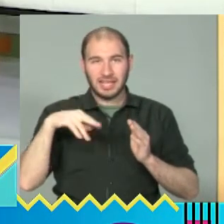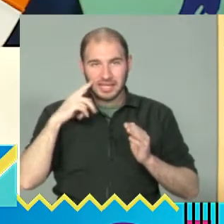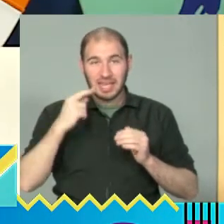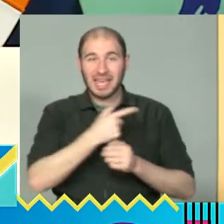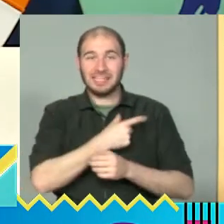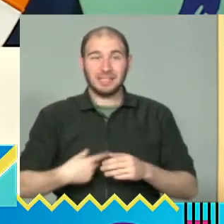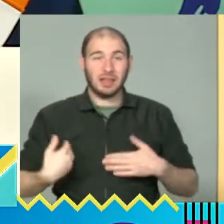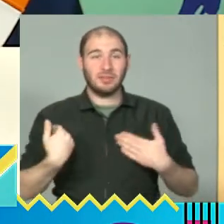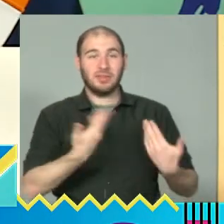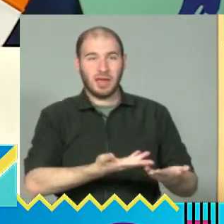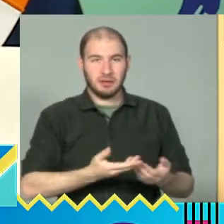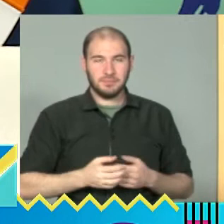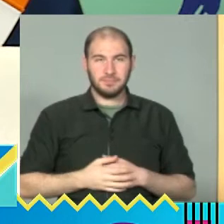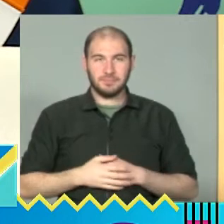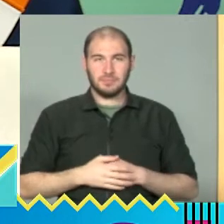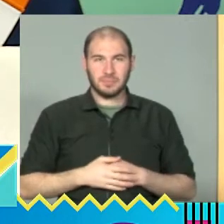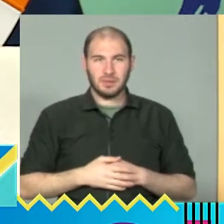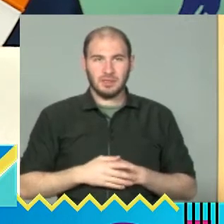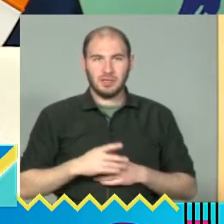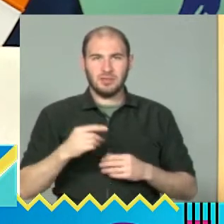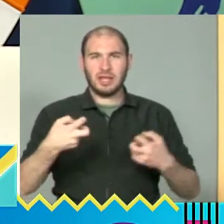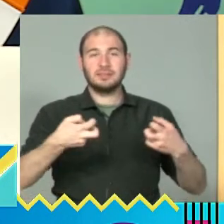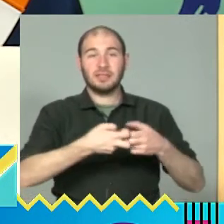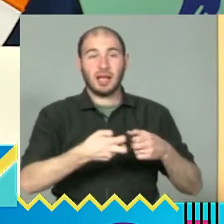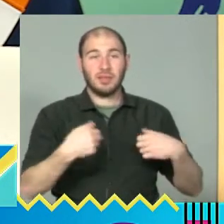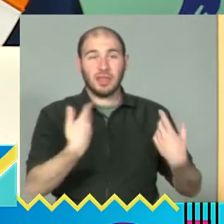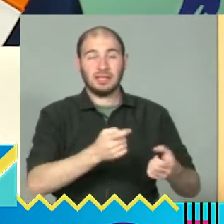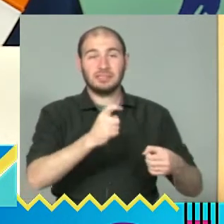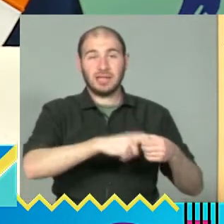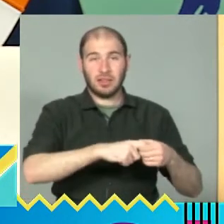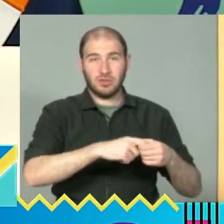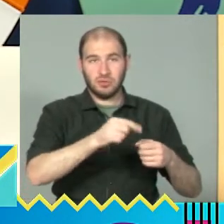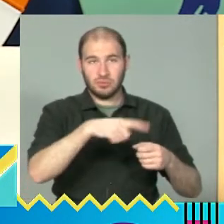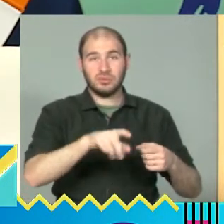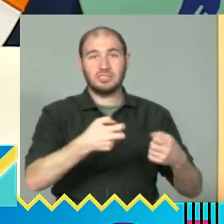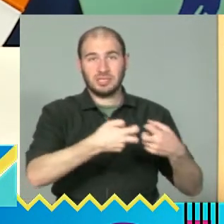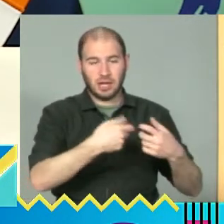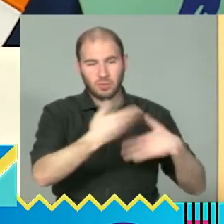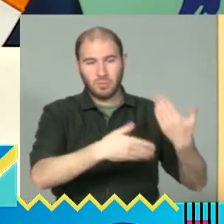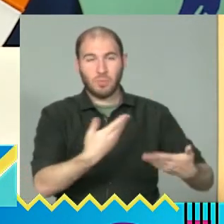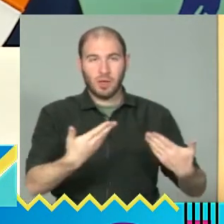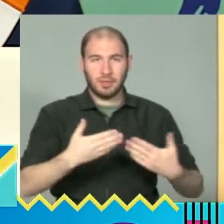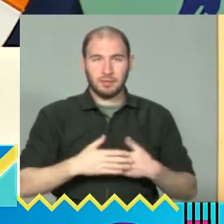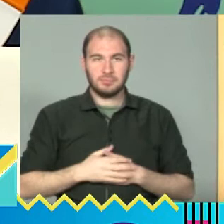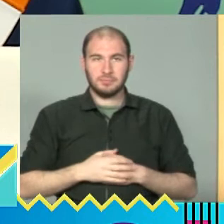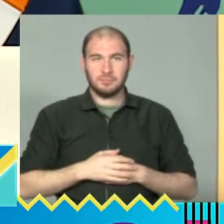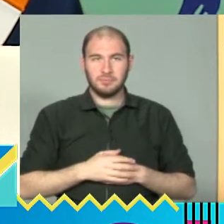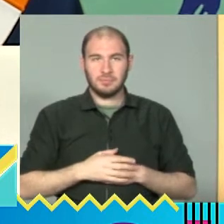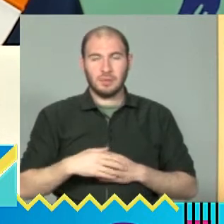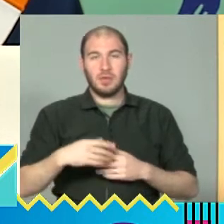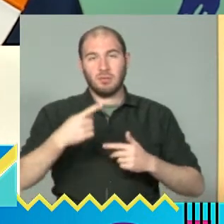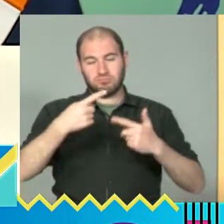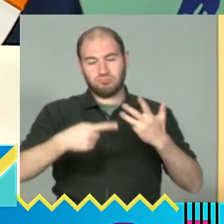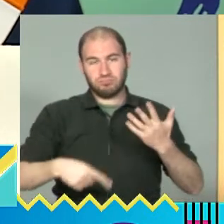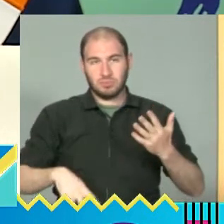Estado entrega la matrícula de agremiación a los gremios para que puedan hacer sindicalismo. Y, por supuesto, todas las